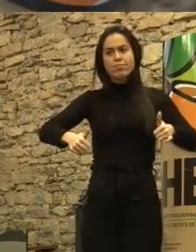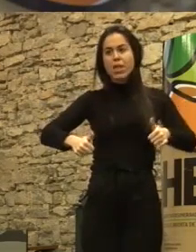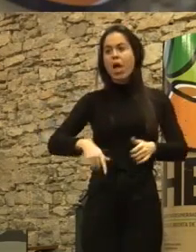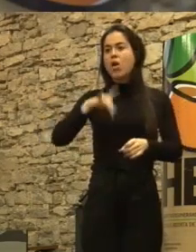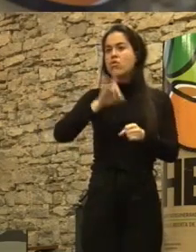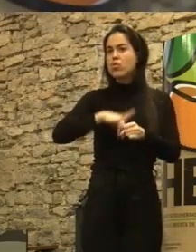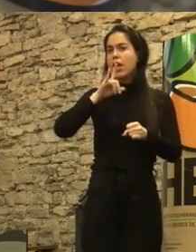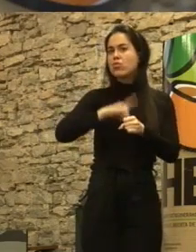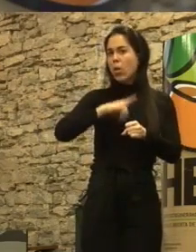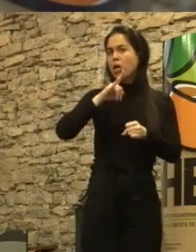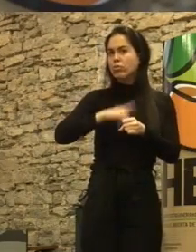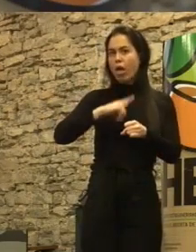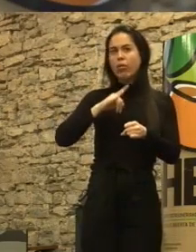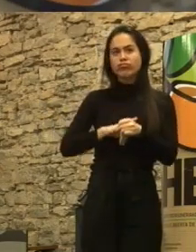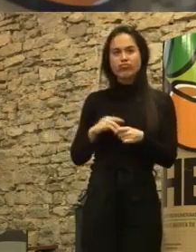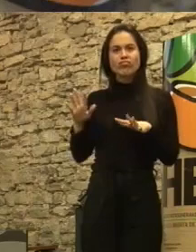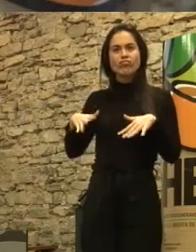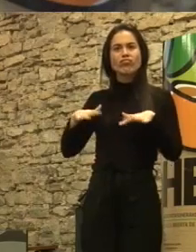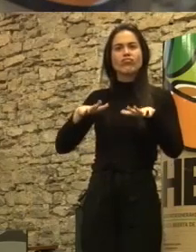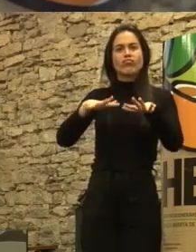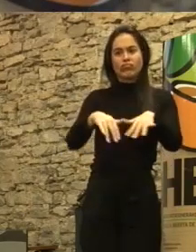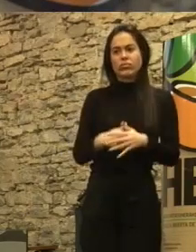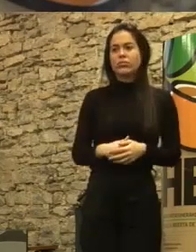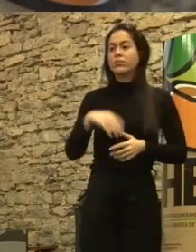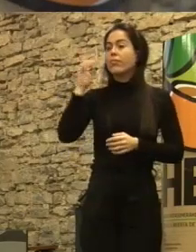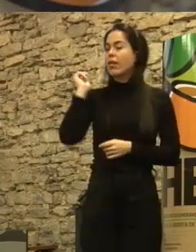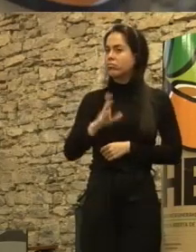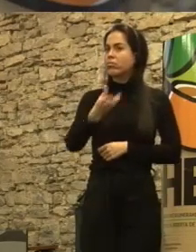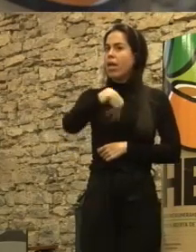todos los lunes. También empezó en el resto del Estado,